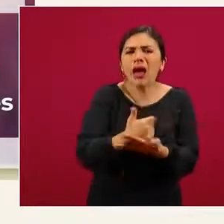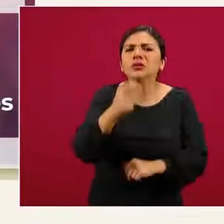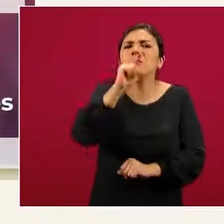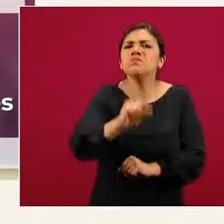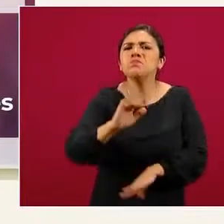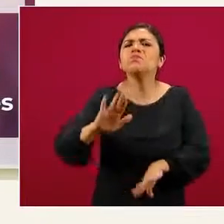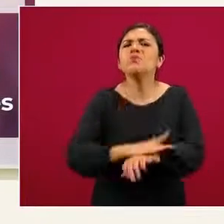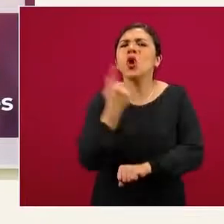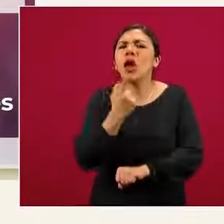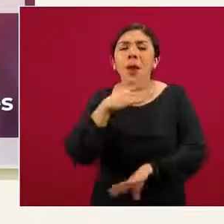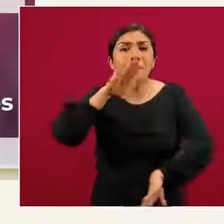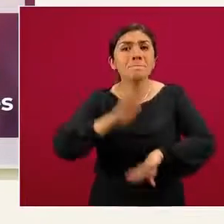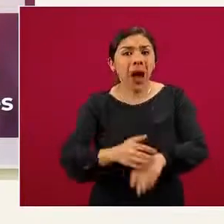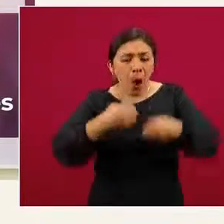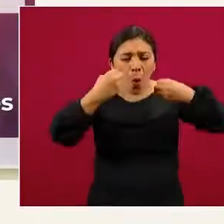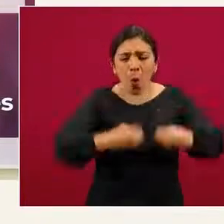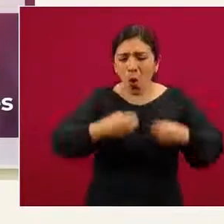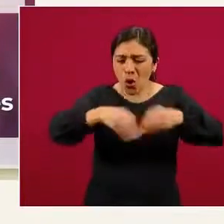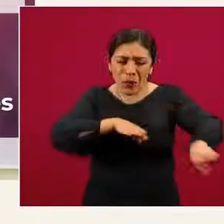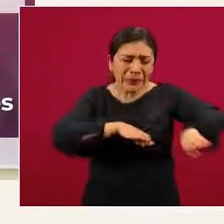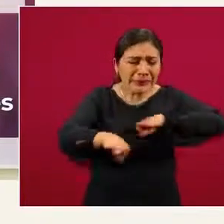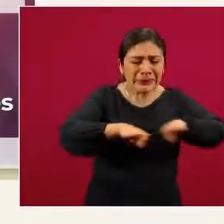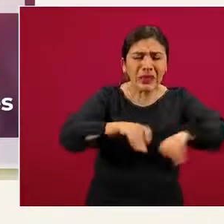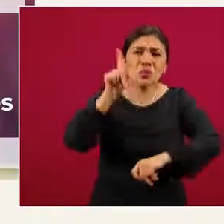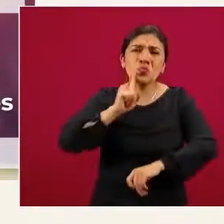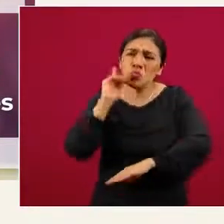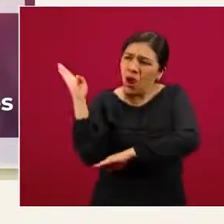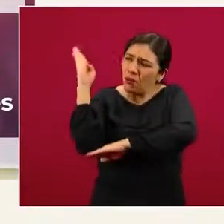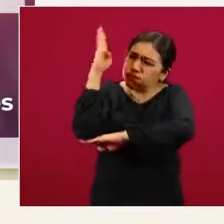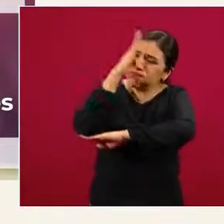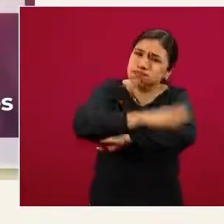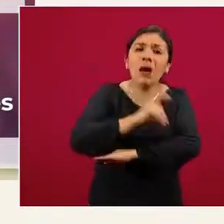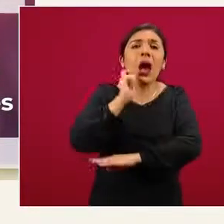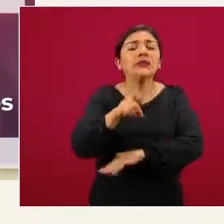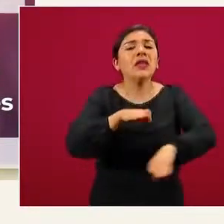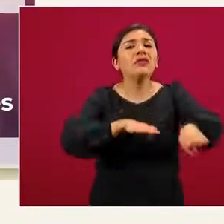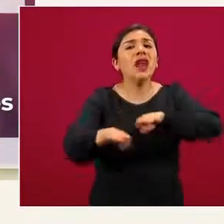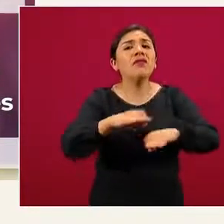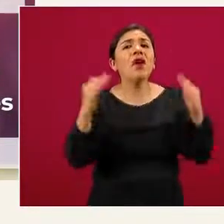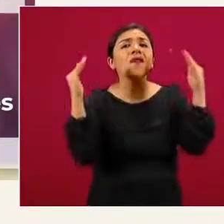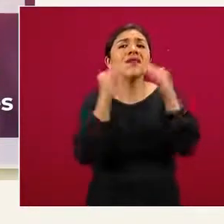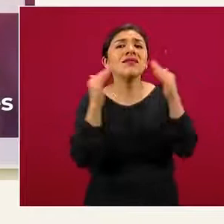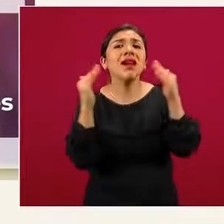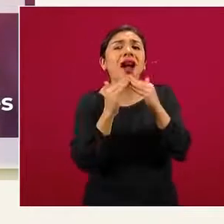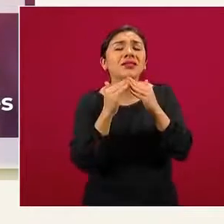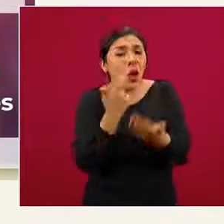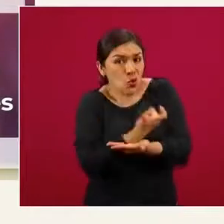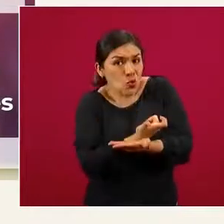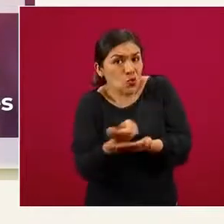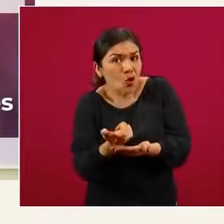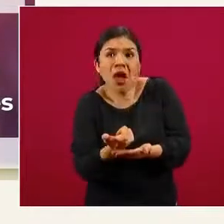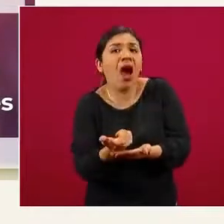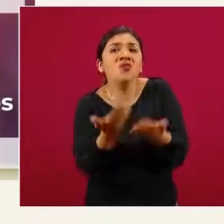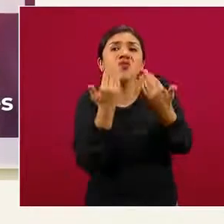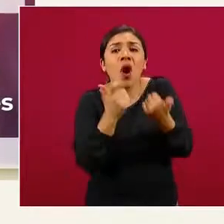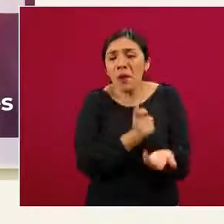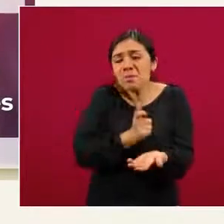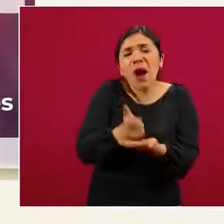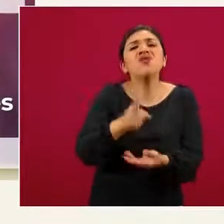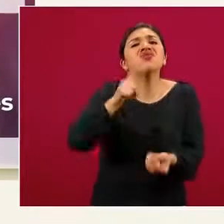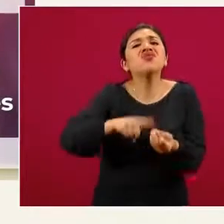mayoría del tiempo del trabajo de las mujeres es trabajo no remunerado, quiere decir, es trabajo que no se